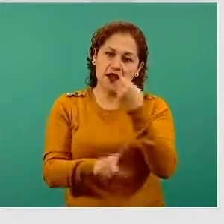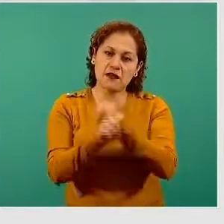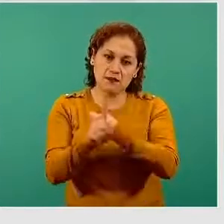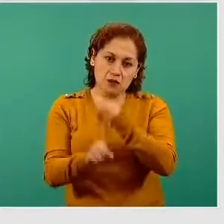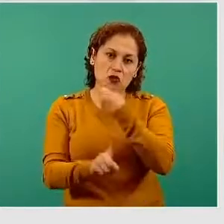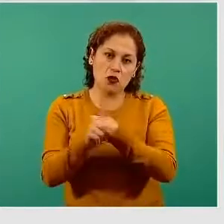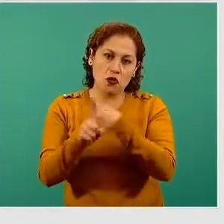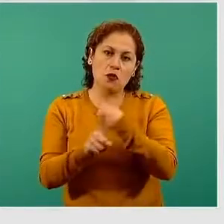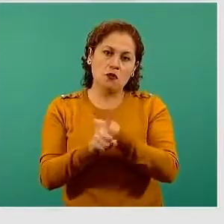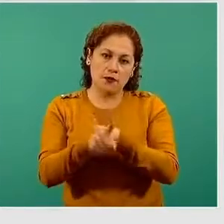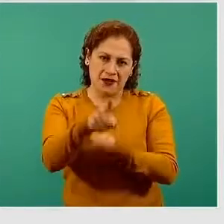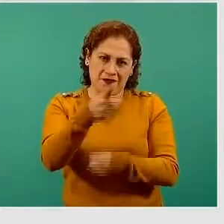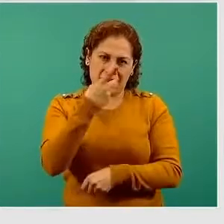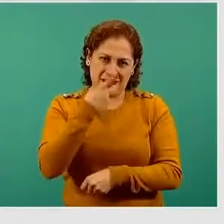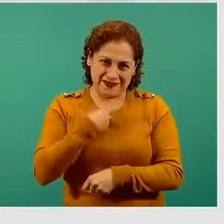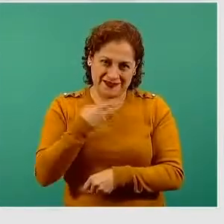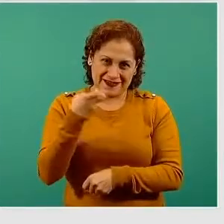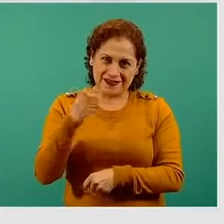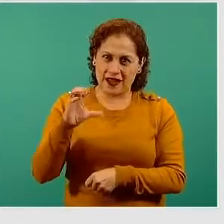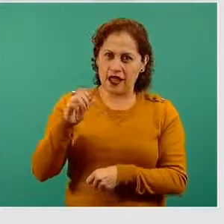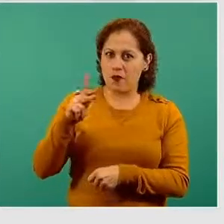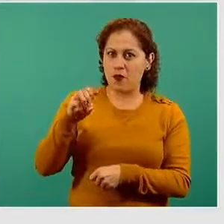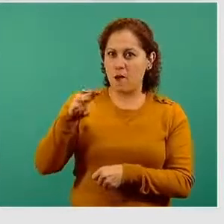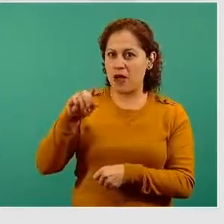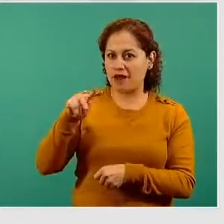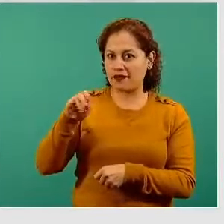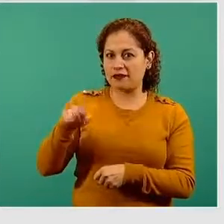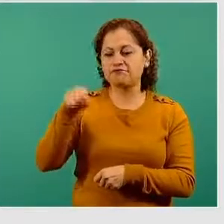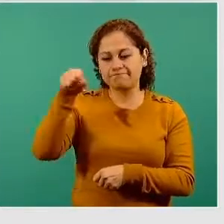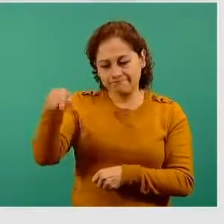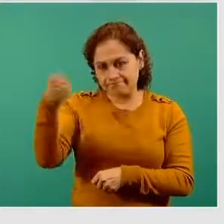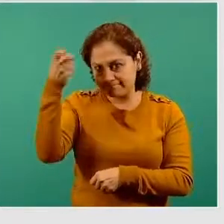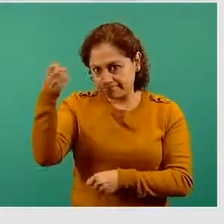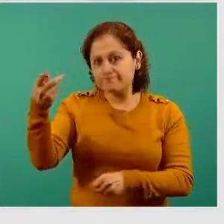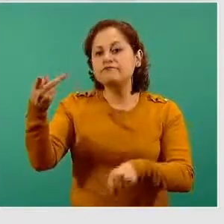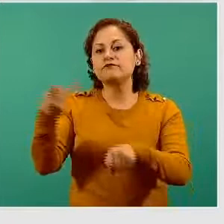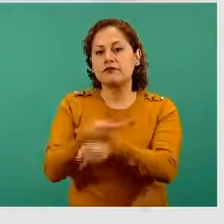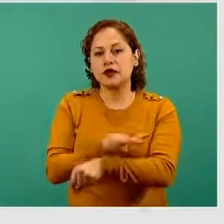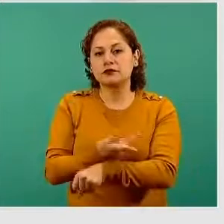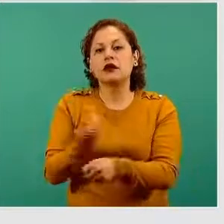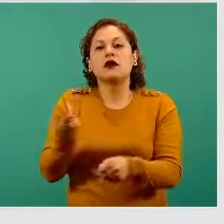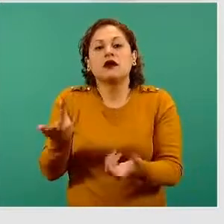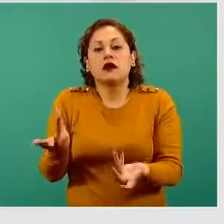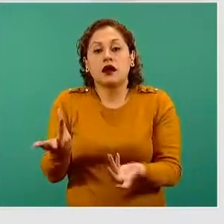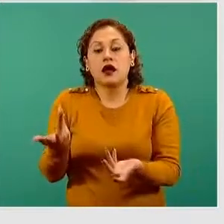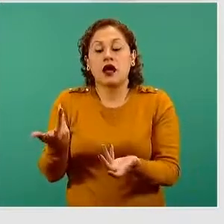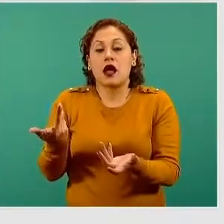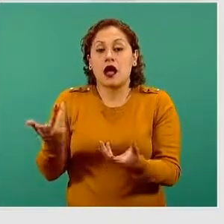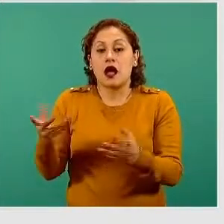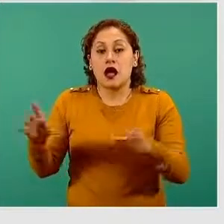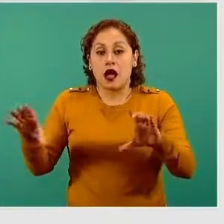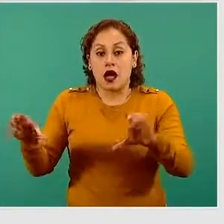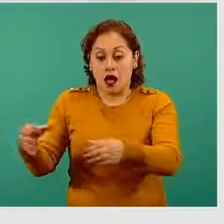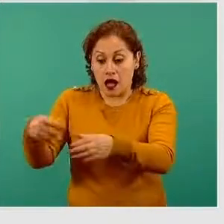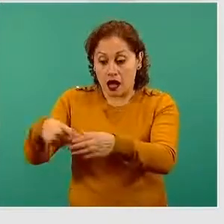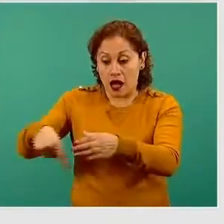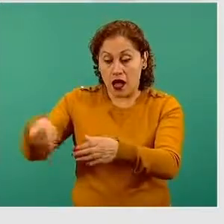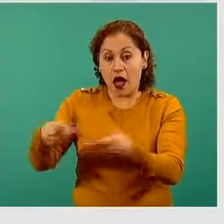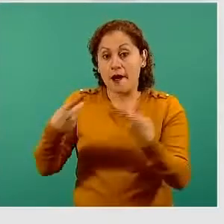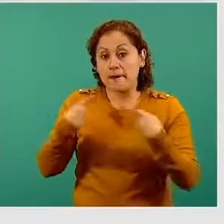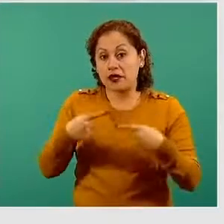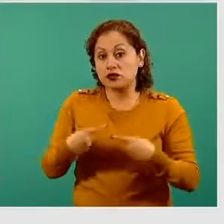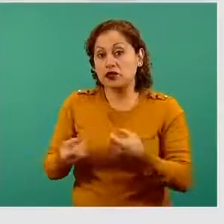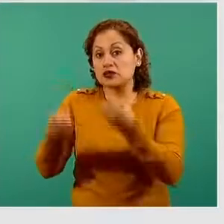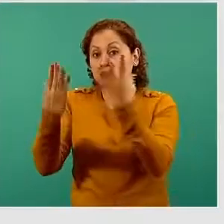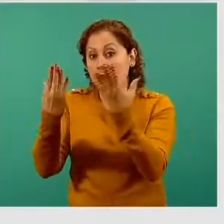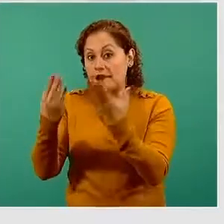general o en lo nacional en diferentes grupos, es que entonces la vacuna que obviamente fue destinada para